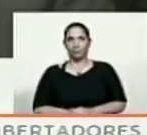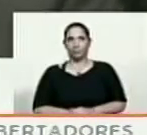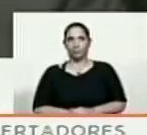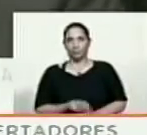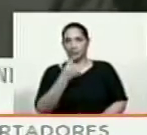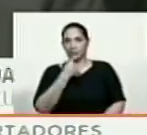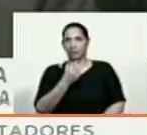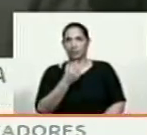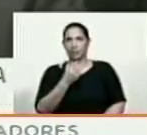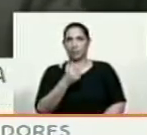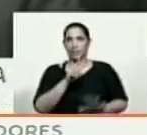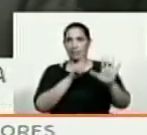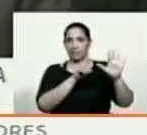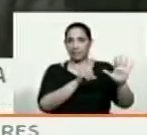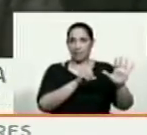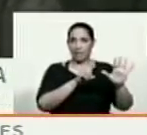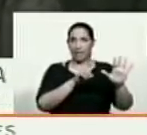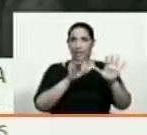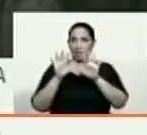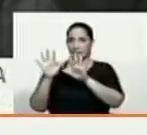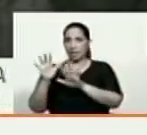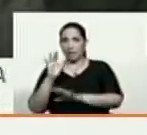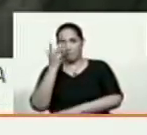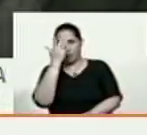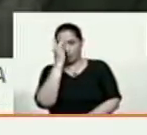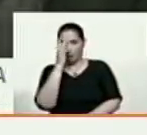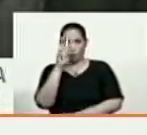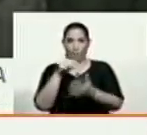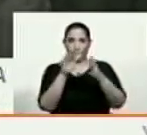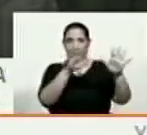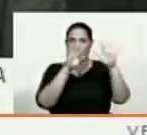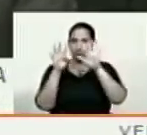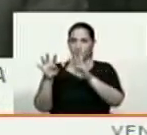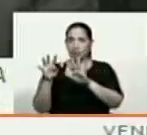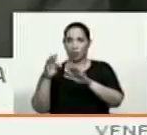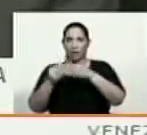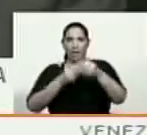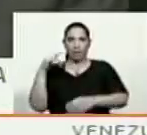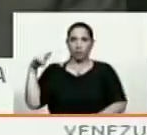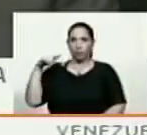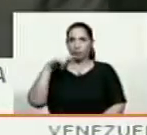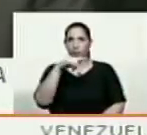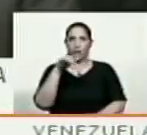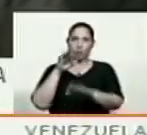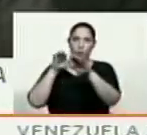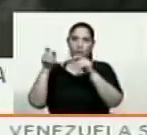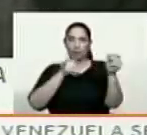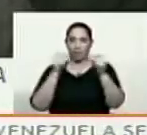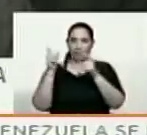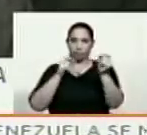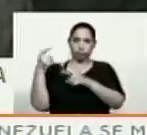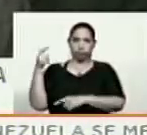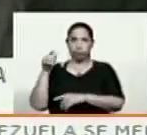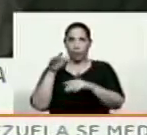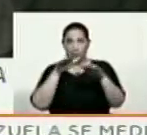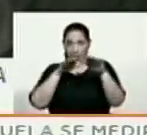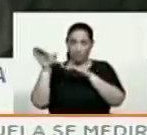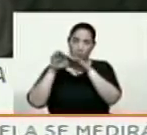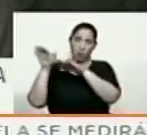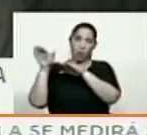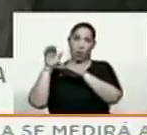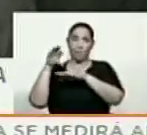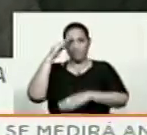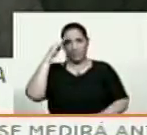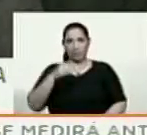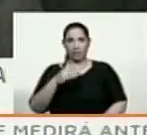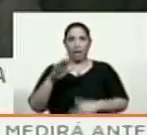Dicen, entre el 6 y el 10 de febrero de 2019 se han realizado vuelos de aviones de transporte militar hacia el aeropuerto Rafael Miranda de